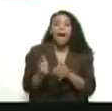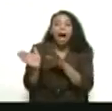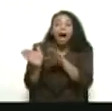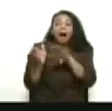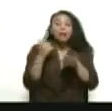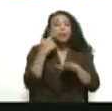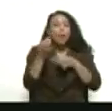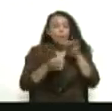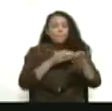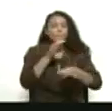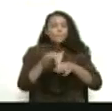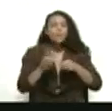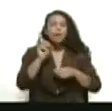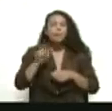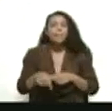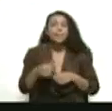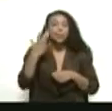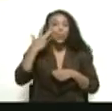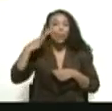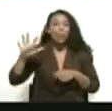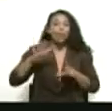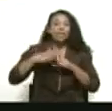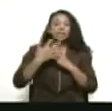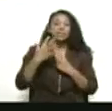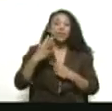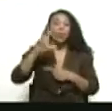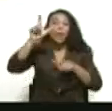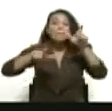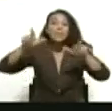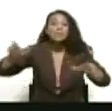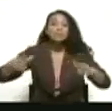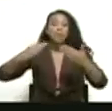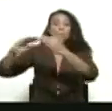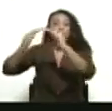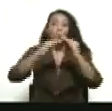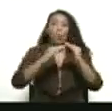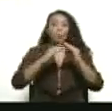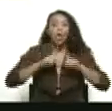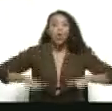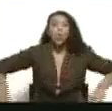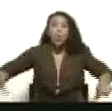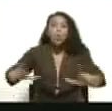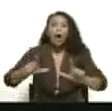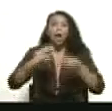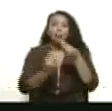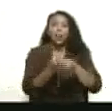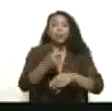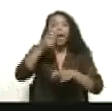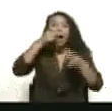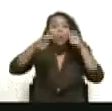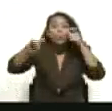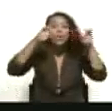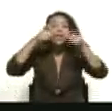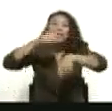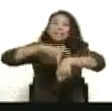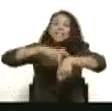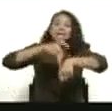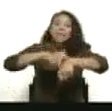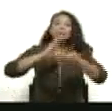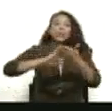aparte donde, supóngase usted, una habitación habilitada para ello, realizar las audiencias en tiempo